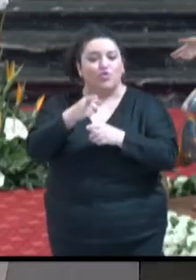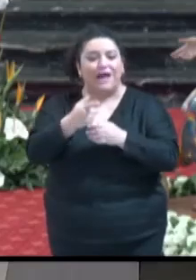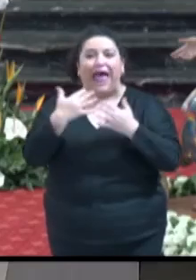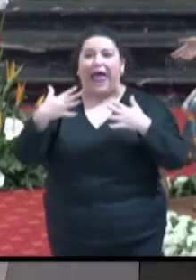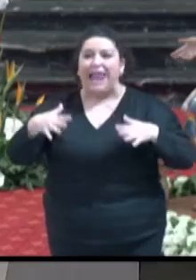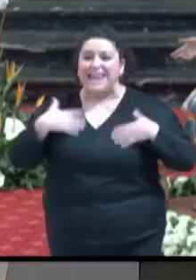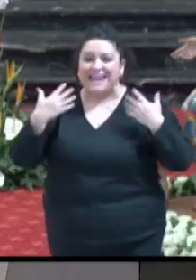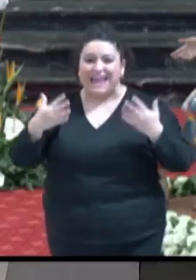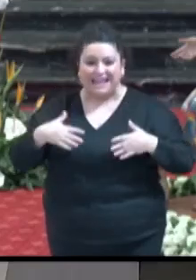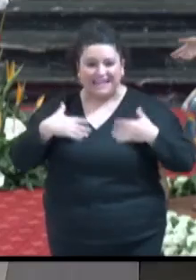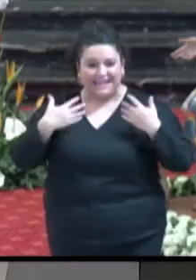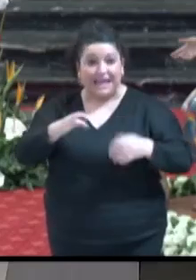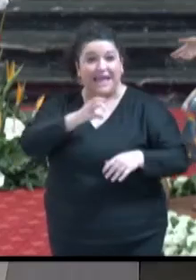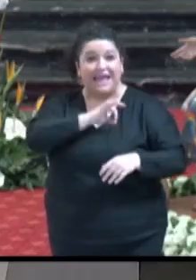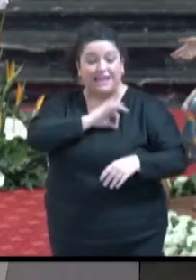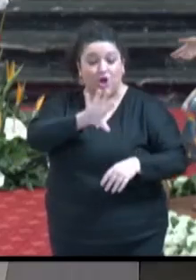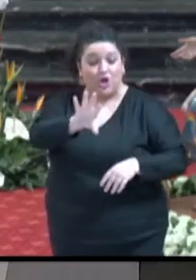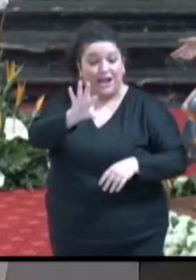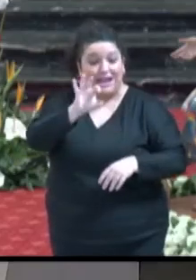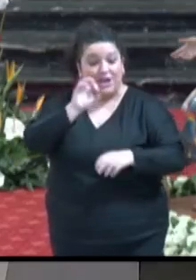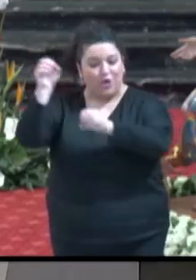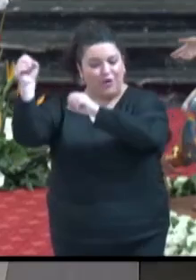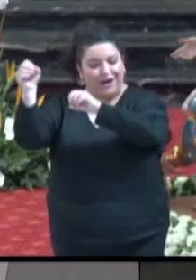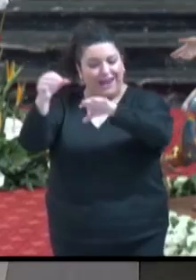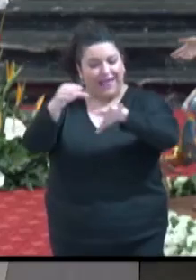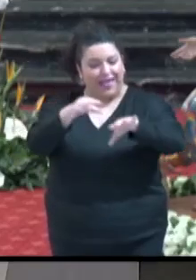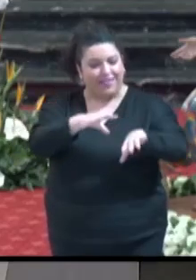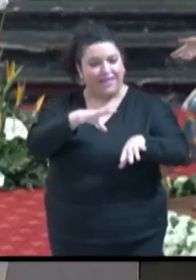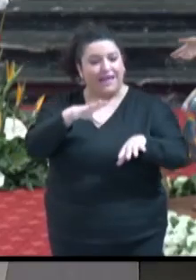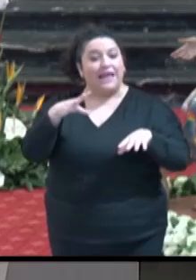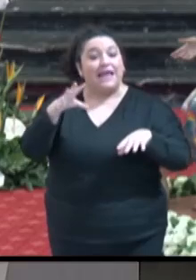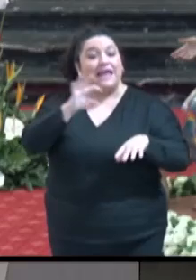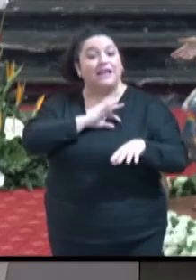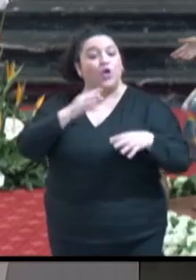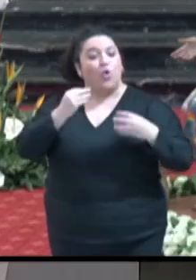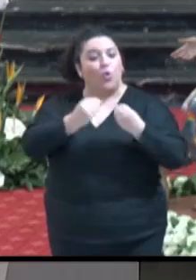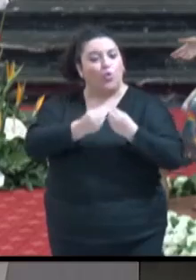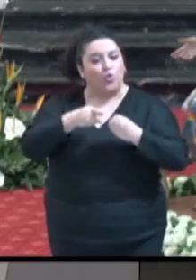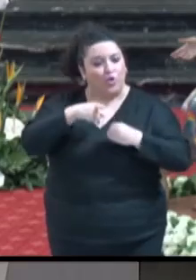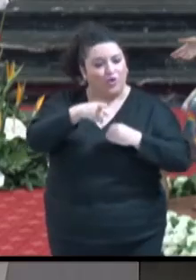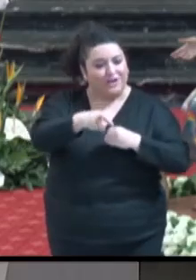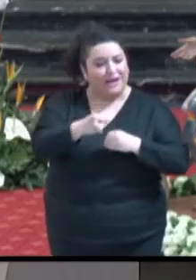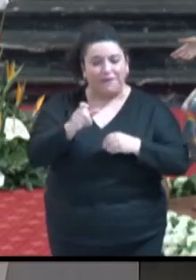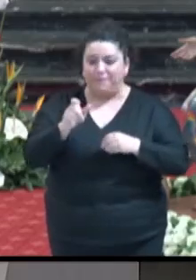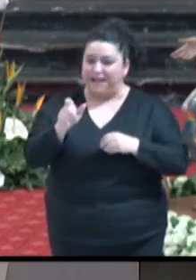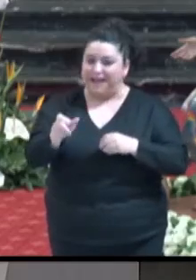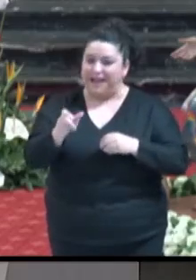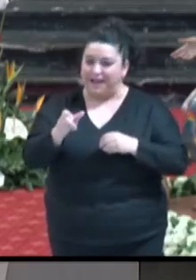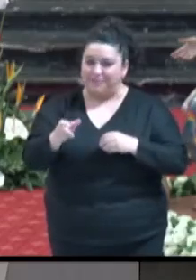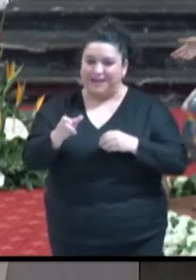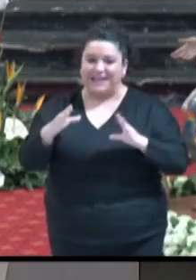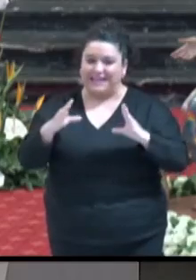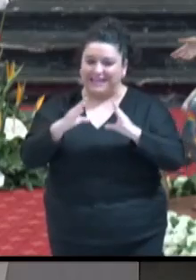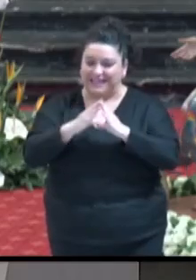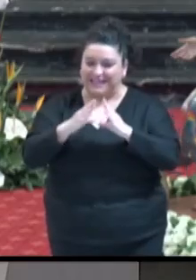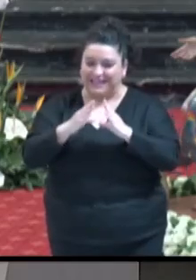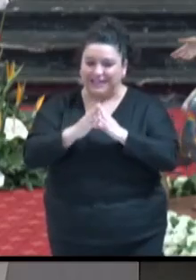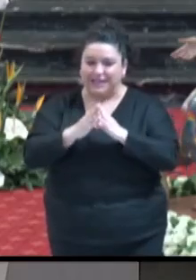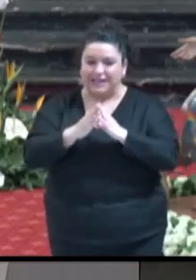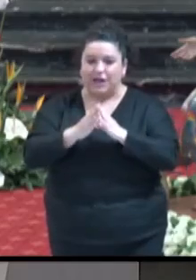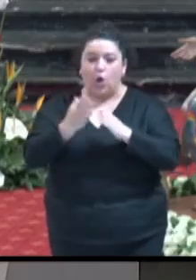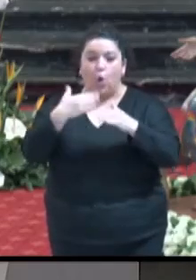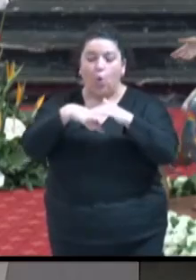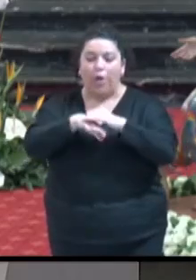Gracia El Señor está contigo palabras que la iglesia guarda en su